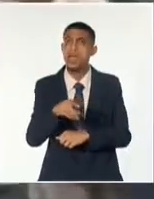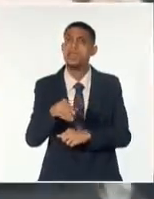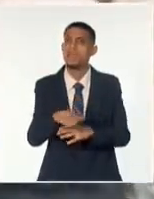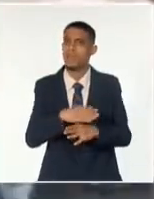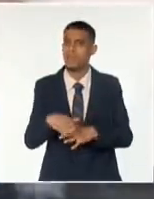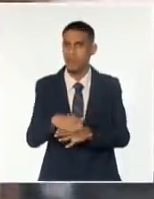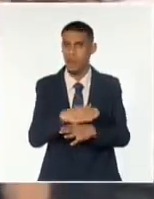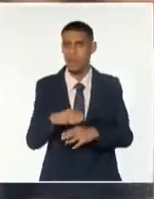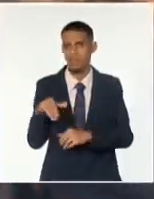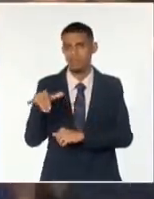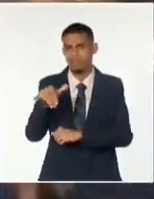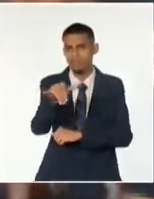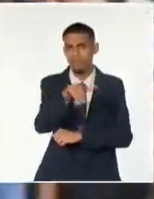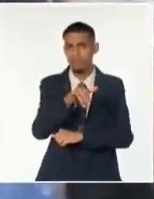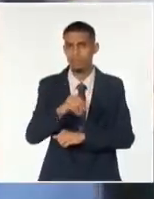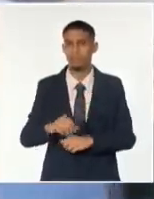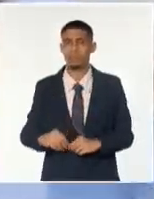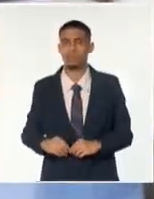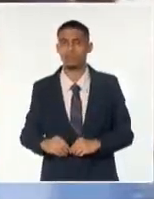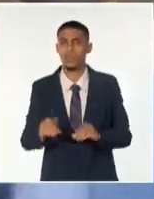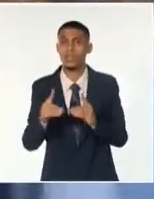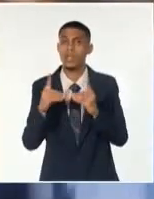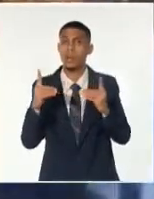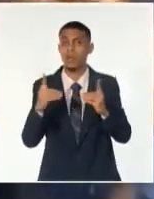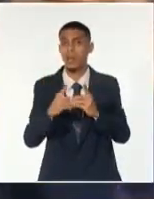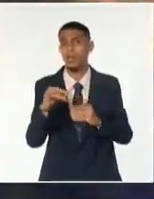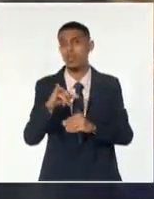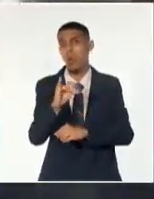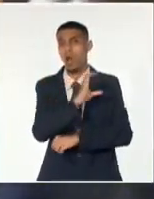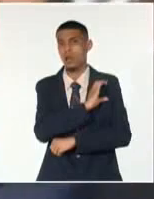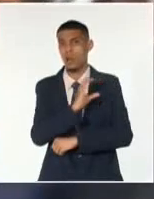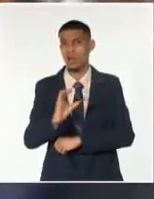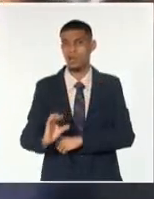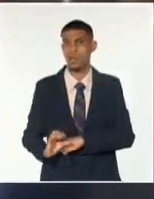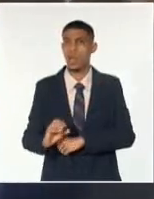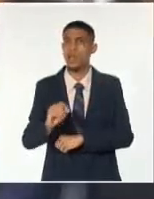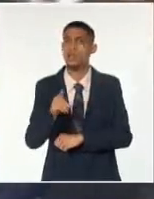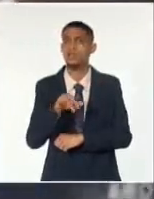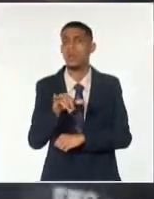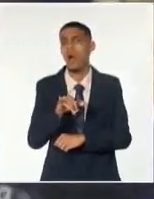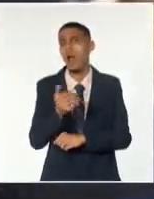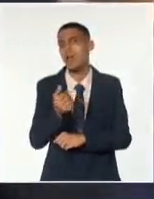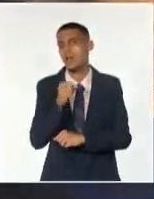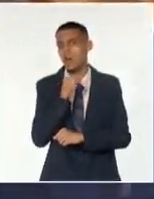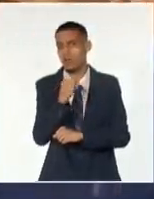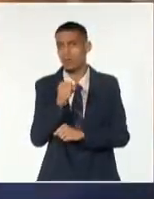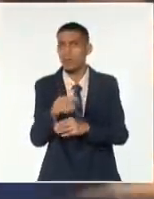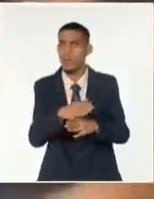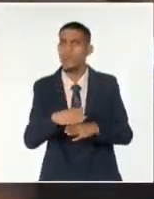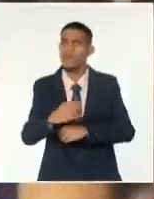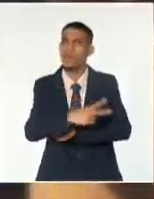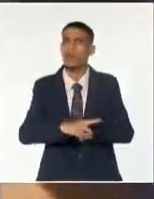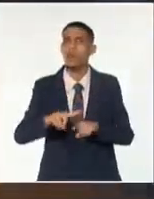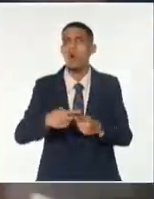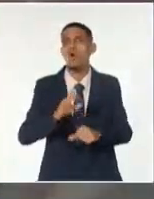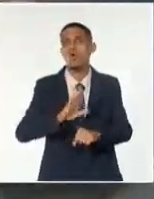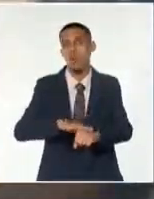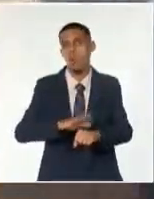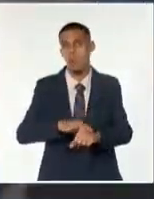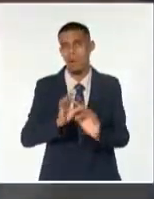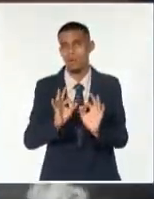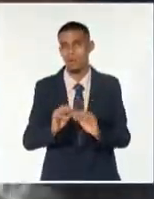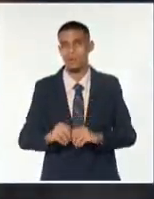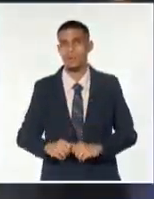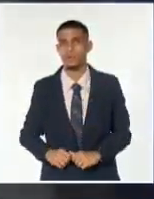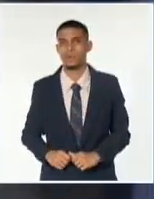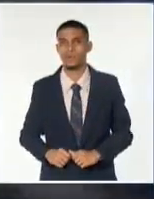drones. La Cancillería siria acusó a ciertos gobiernos occidentales, conocidos por su hostilidad a Damasco,